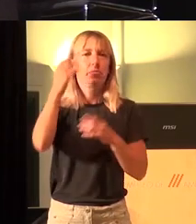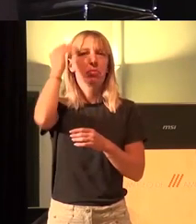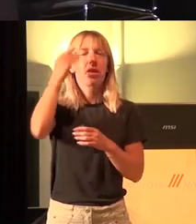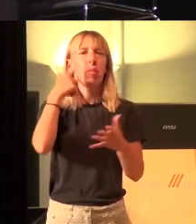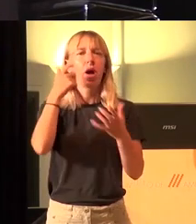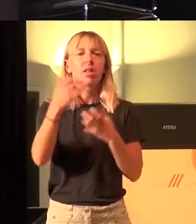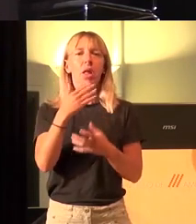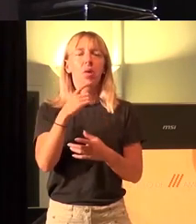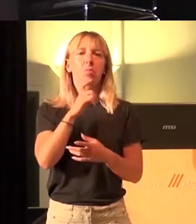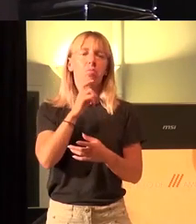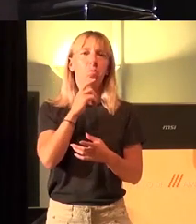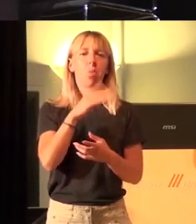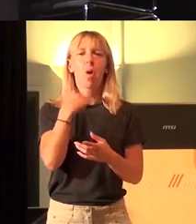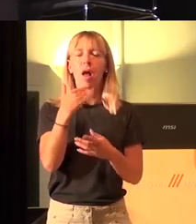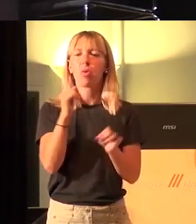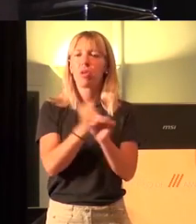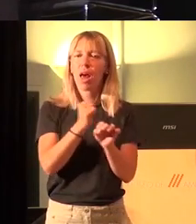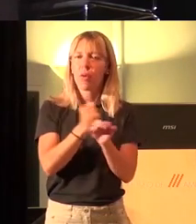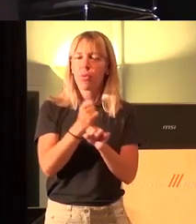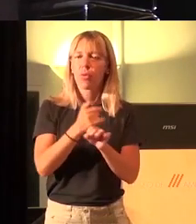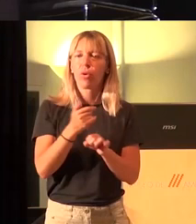arte como algo laboral,